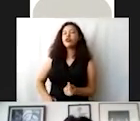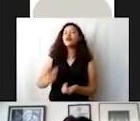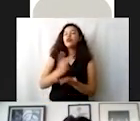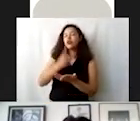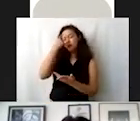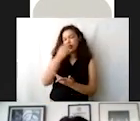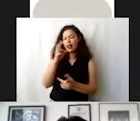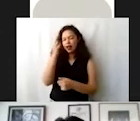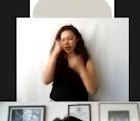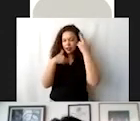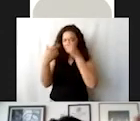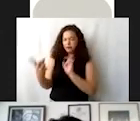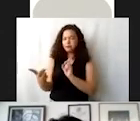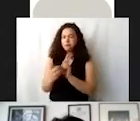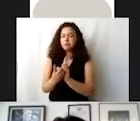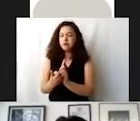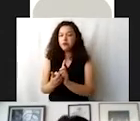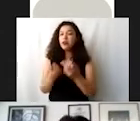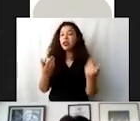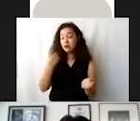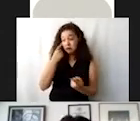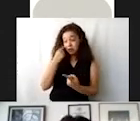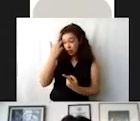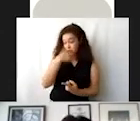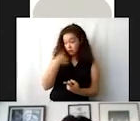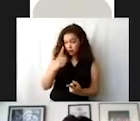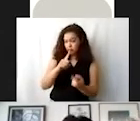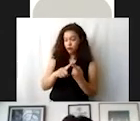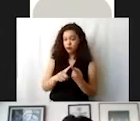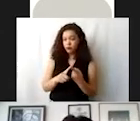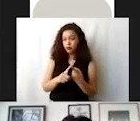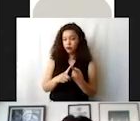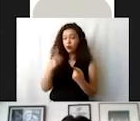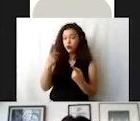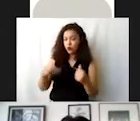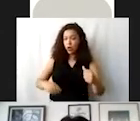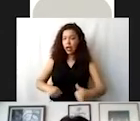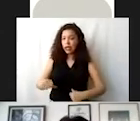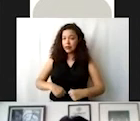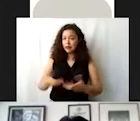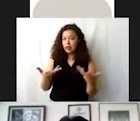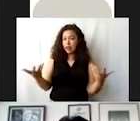encuentre, sino le dicen, pues quiero verificar si efectivamente estás desarrollando esta actividad,